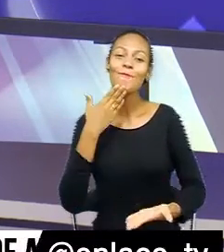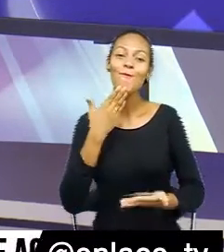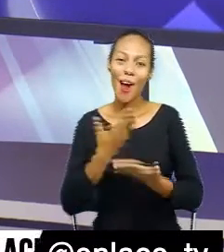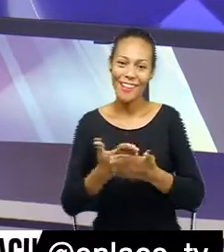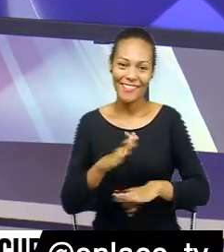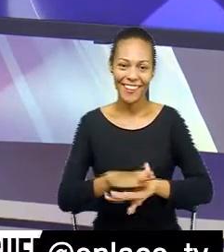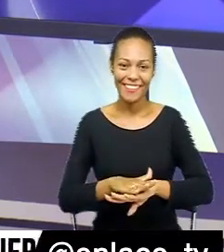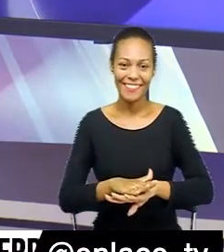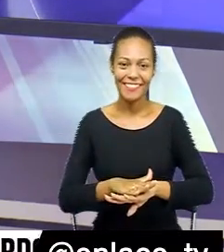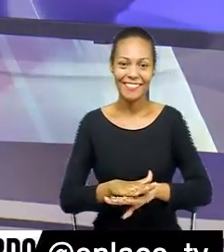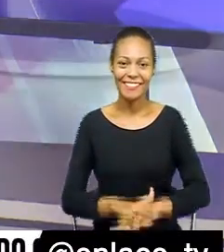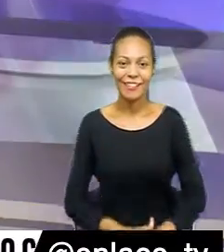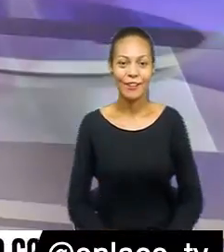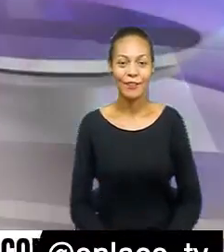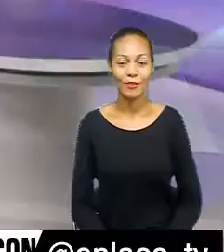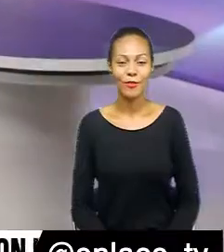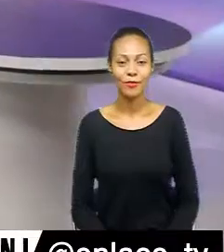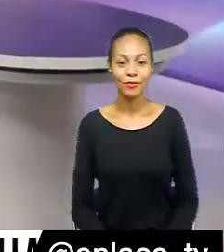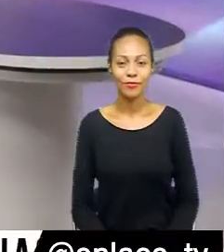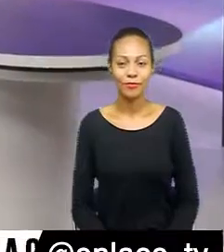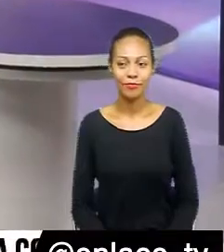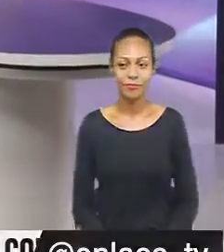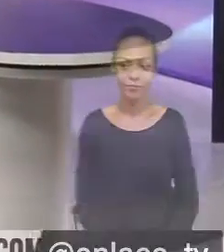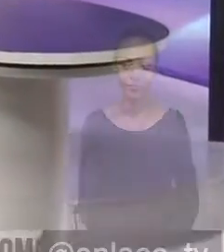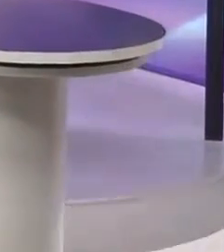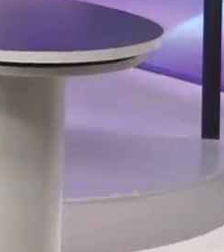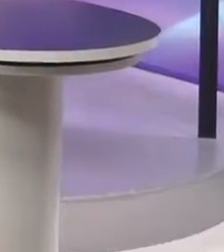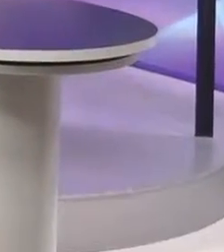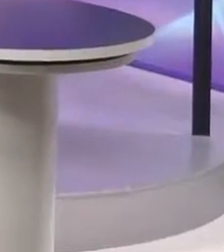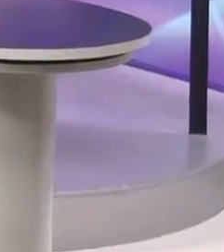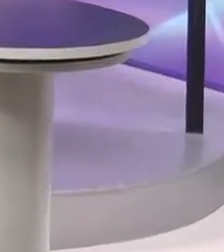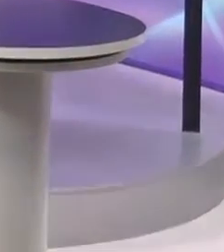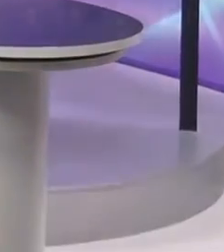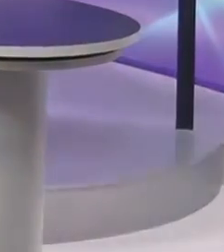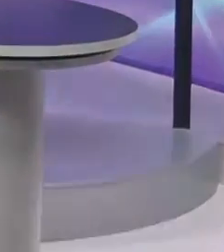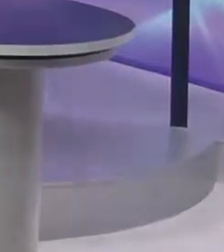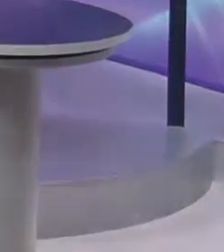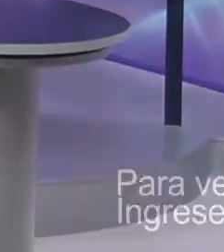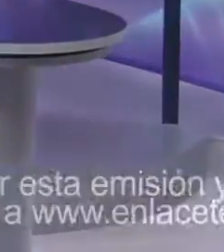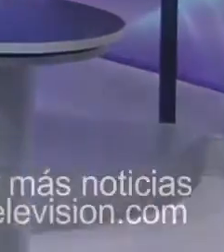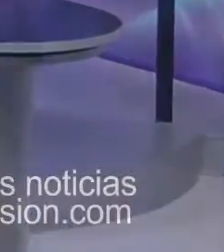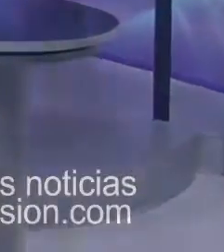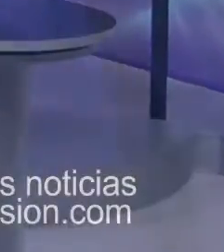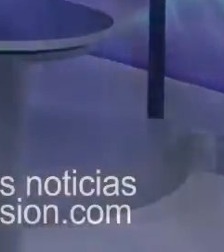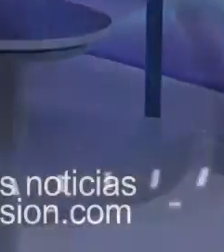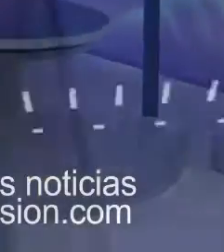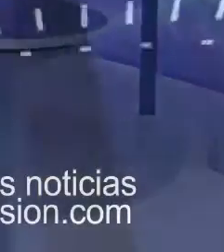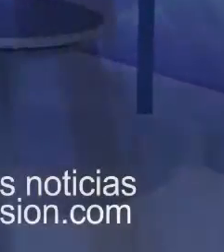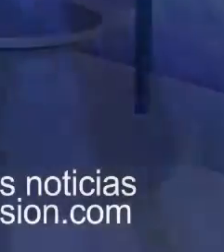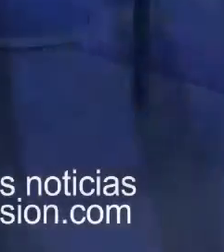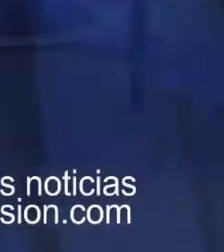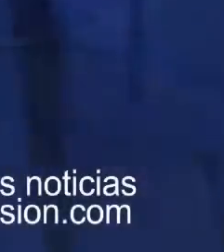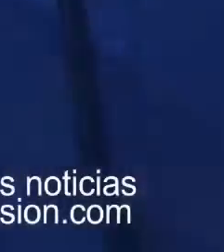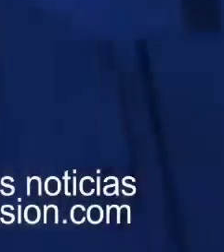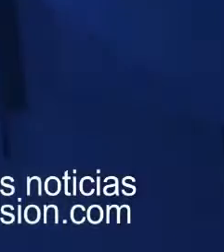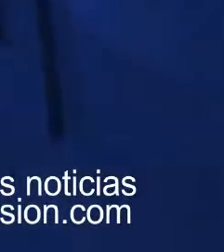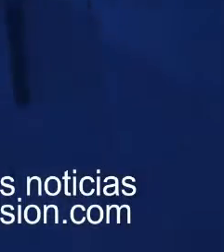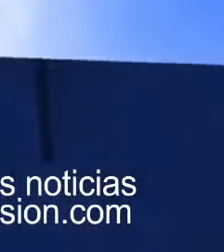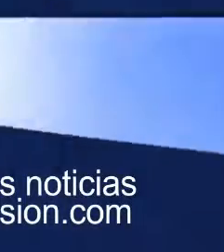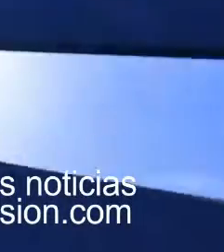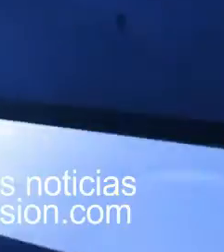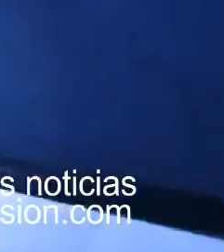feliz tarde. We'll be right back.